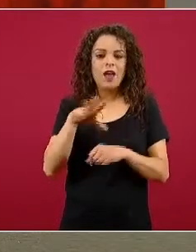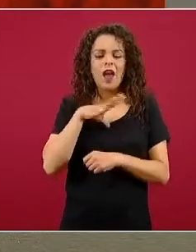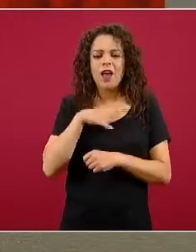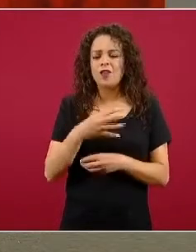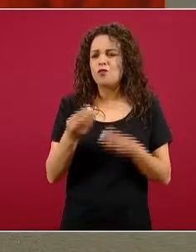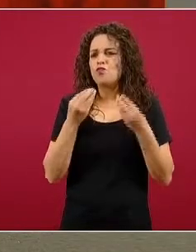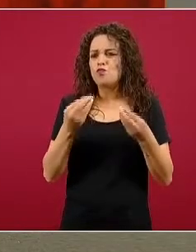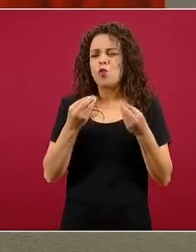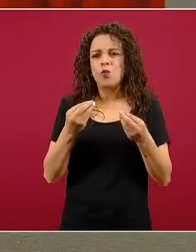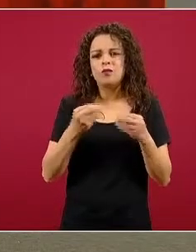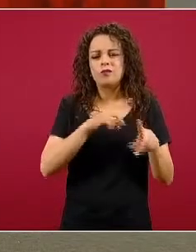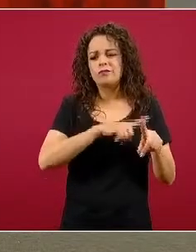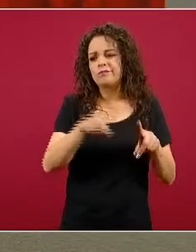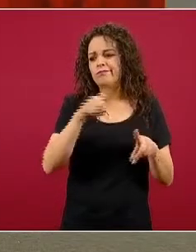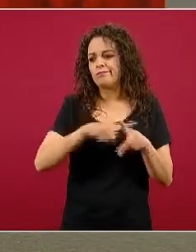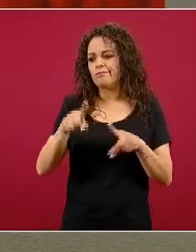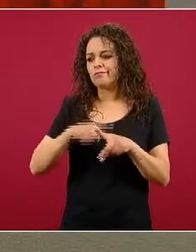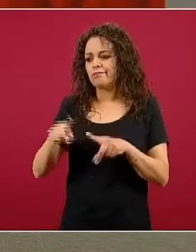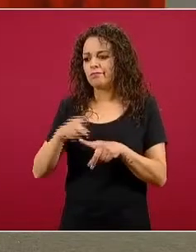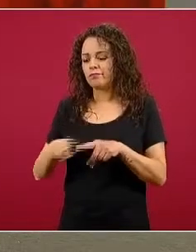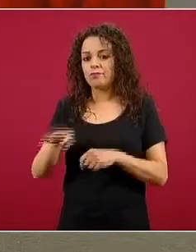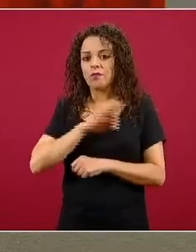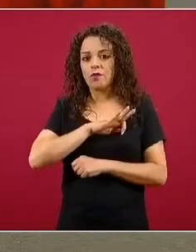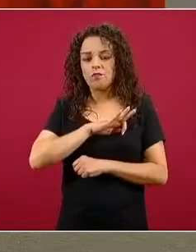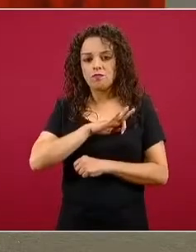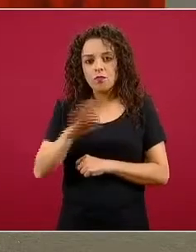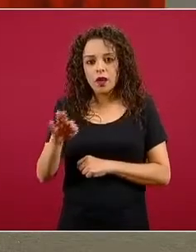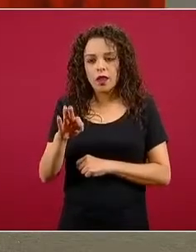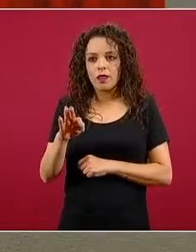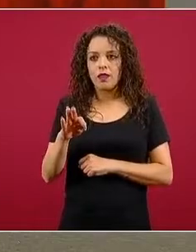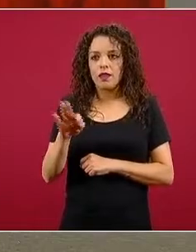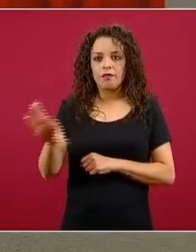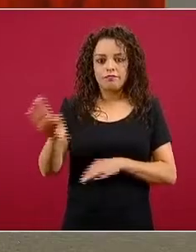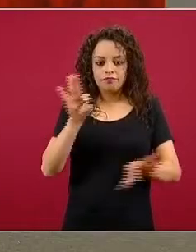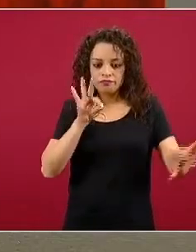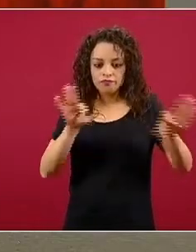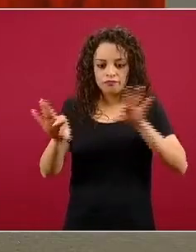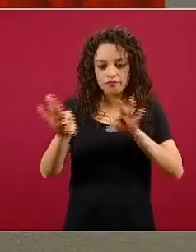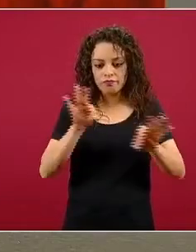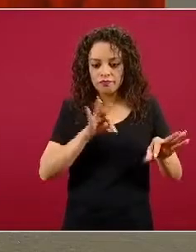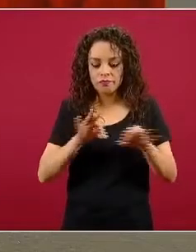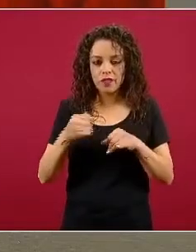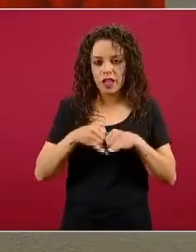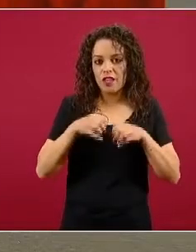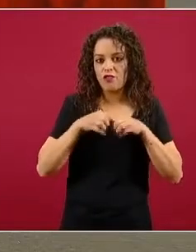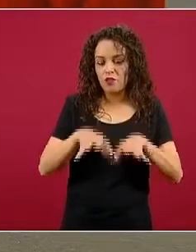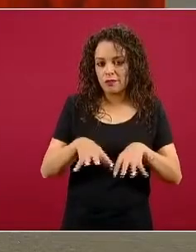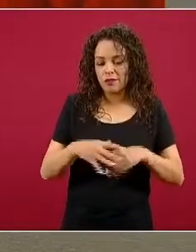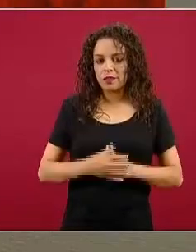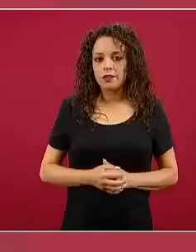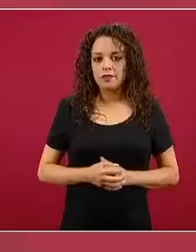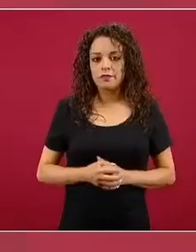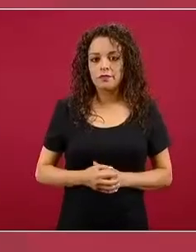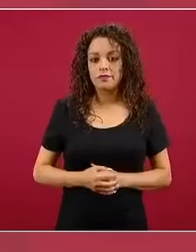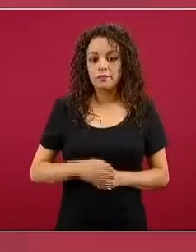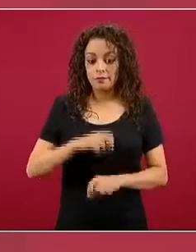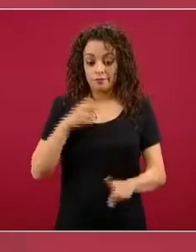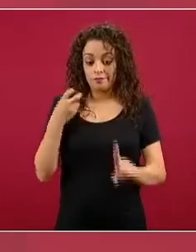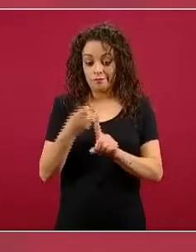muchos detalles que rescatar y retomar, que en esta